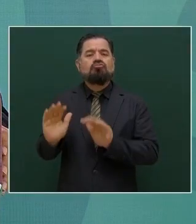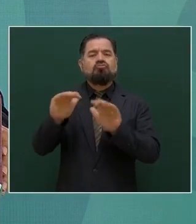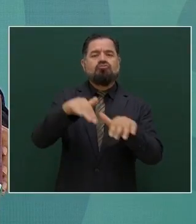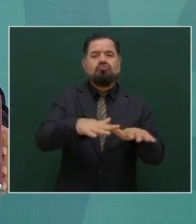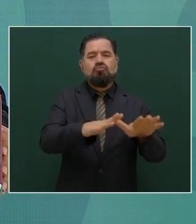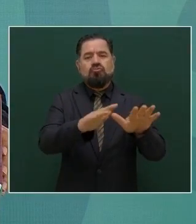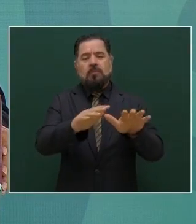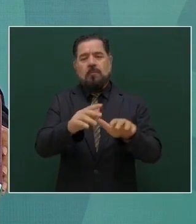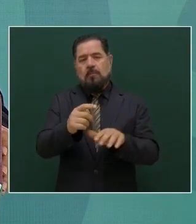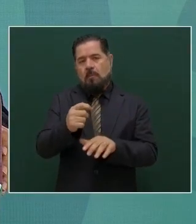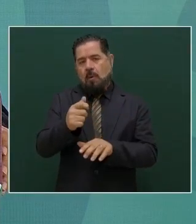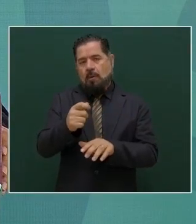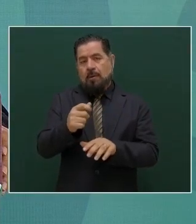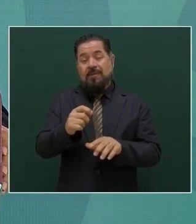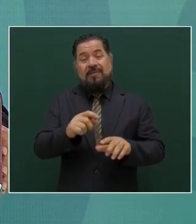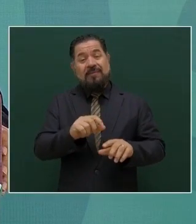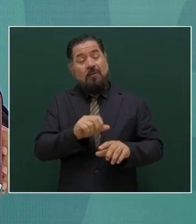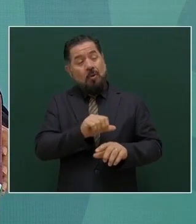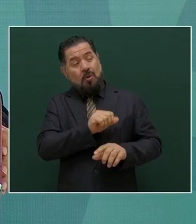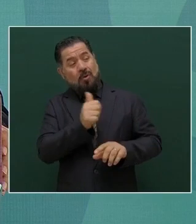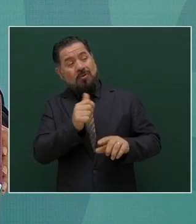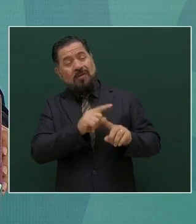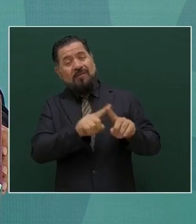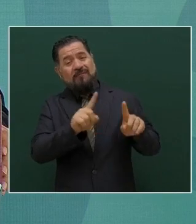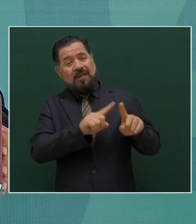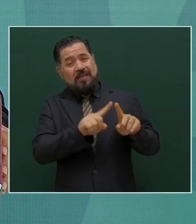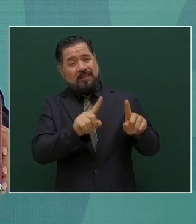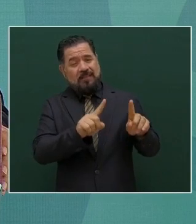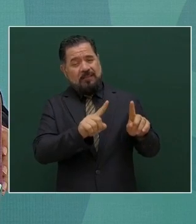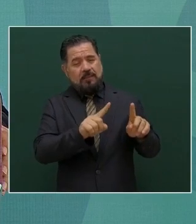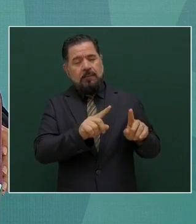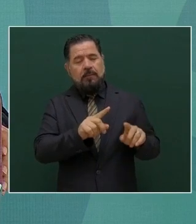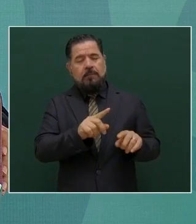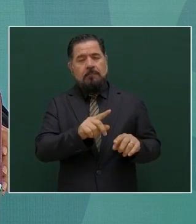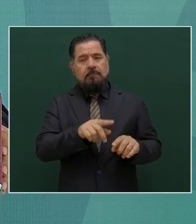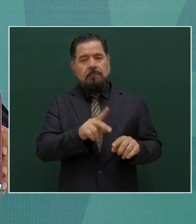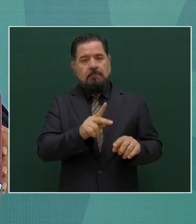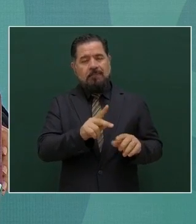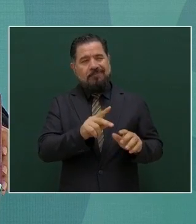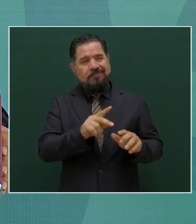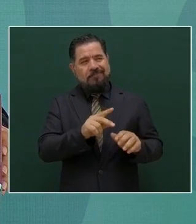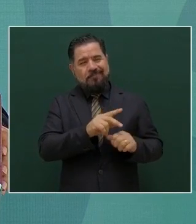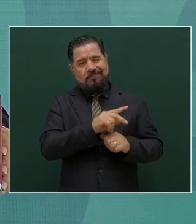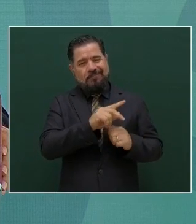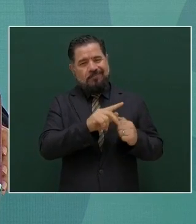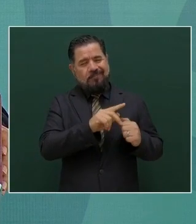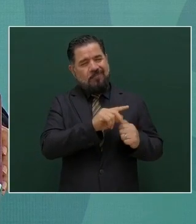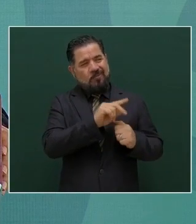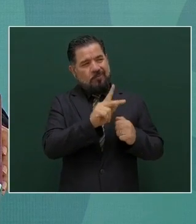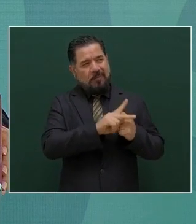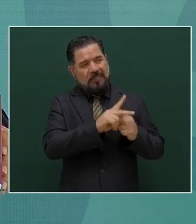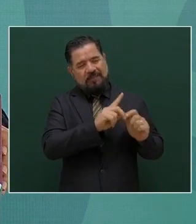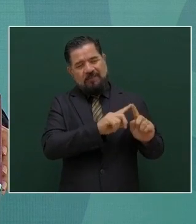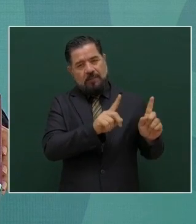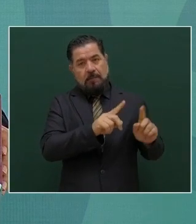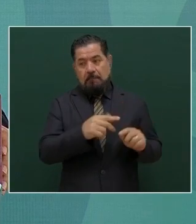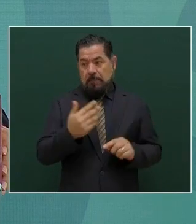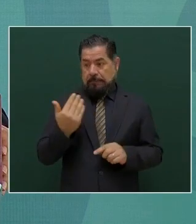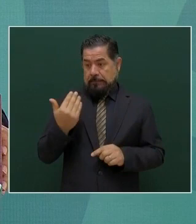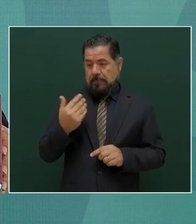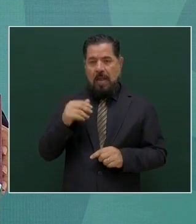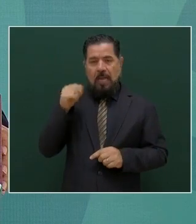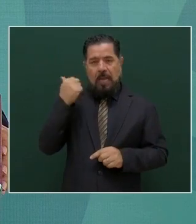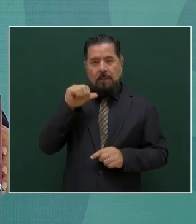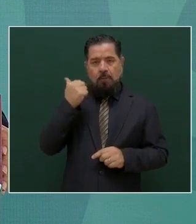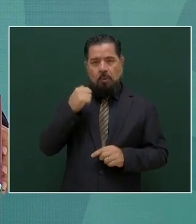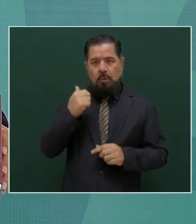como en otros casos. En Acapulco hace relativamente poco, con un huracán de